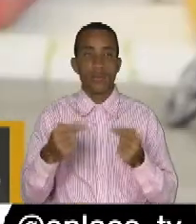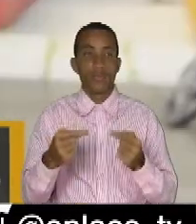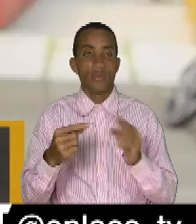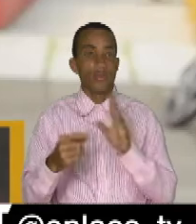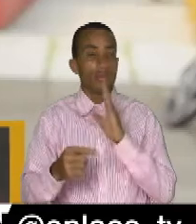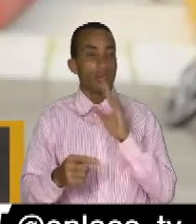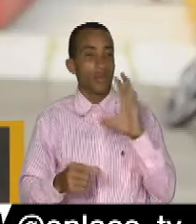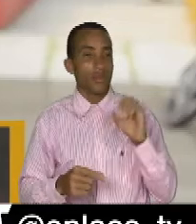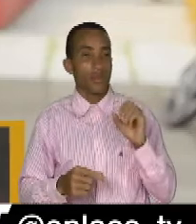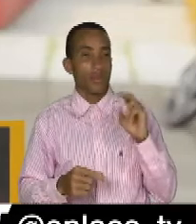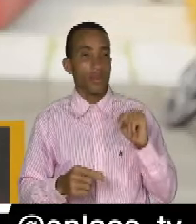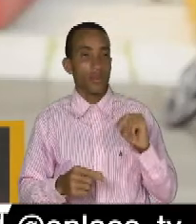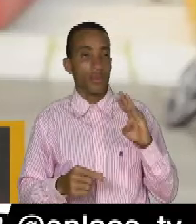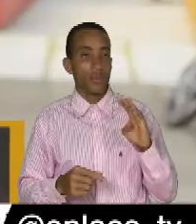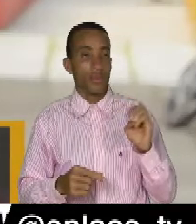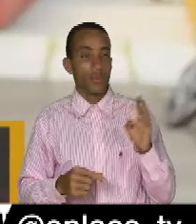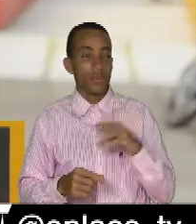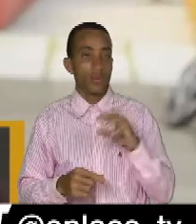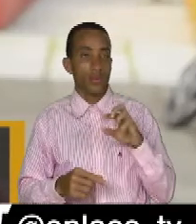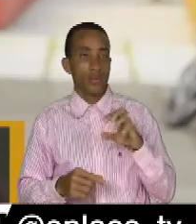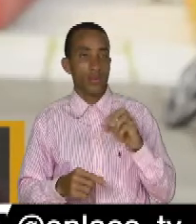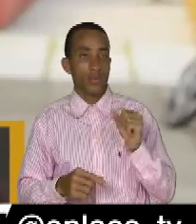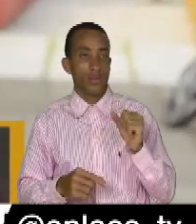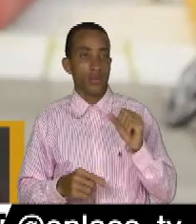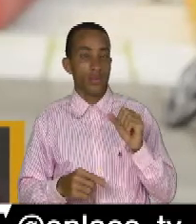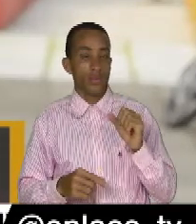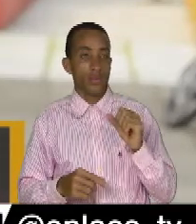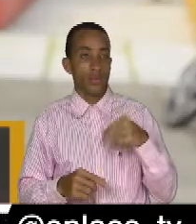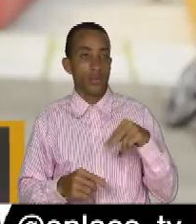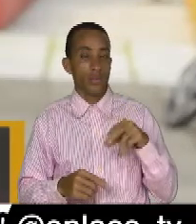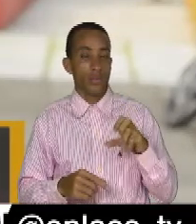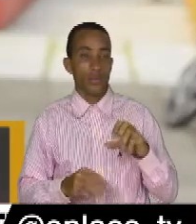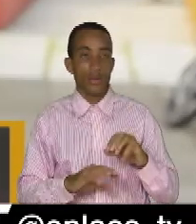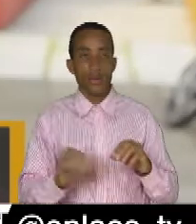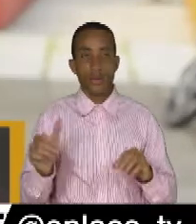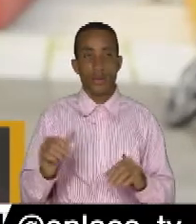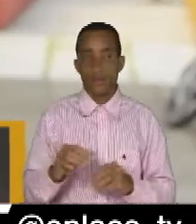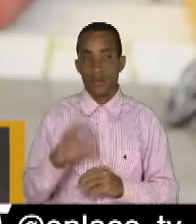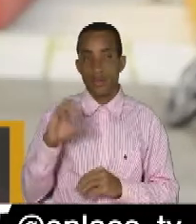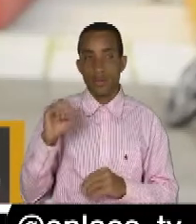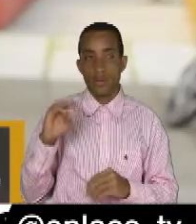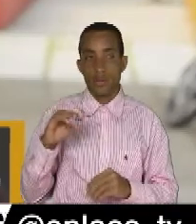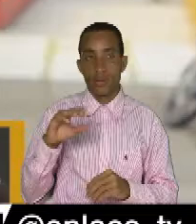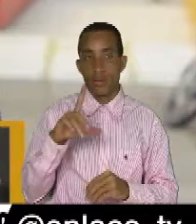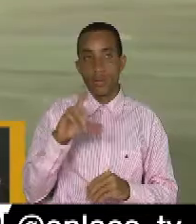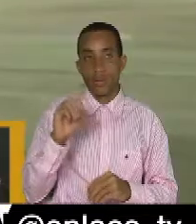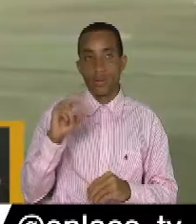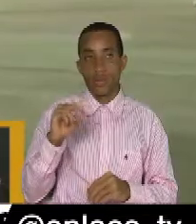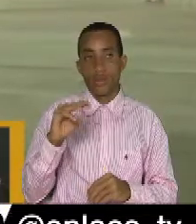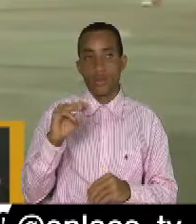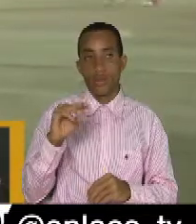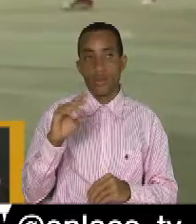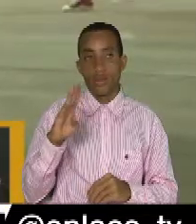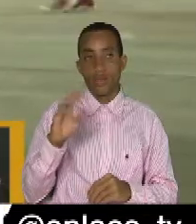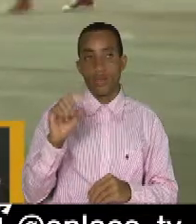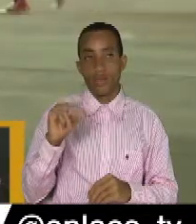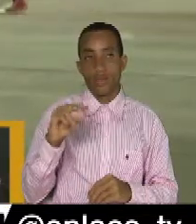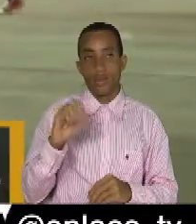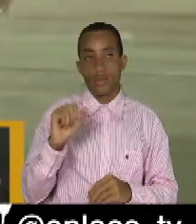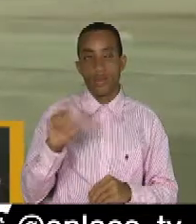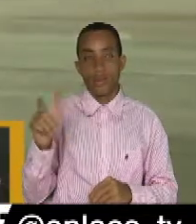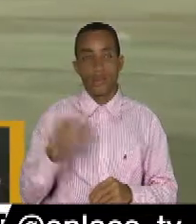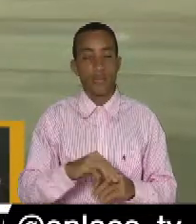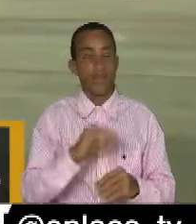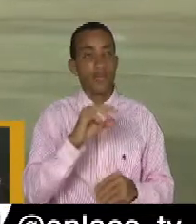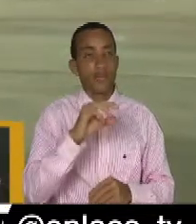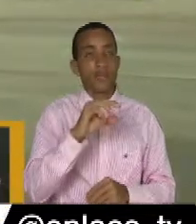Combo de Peña, y a las 9 de la noche el Combo de Lombana contra el equipo Megandamios. La final del torneo descentralizado está